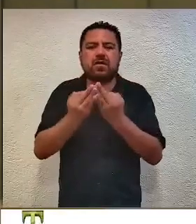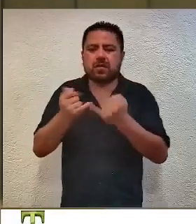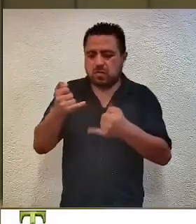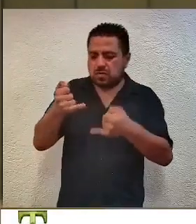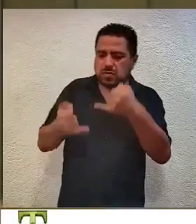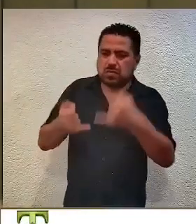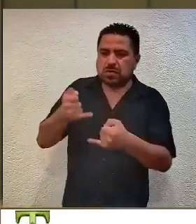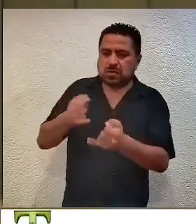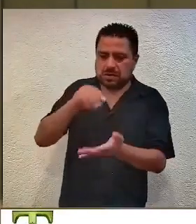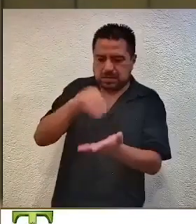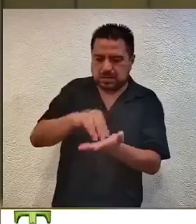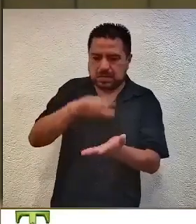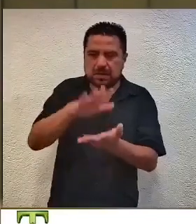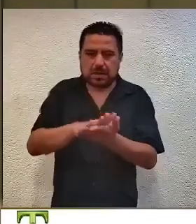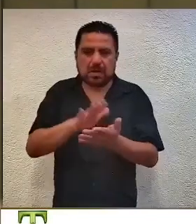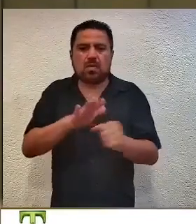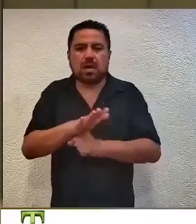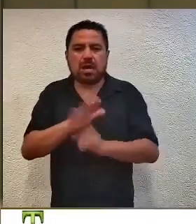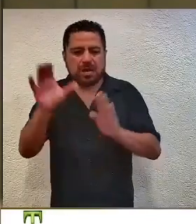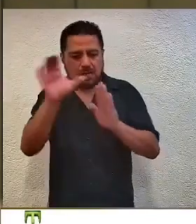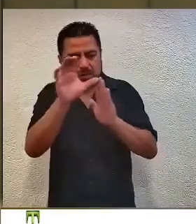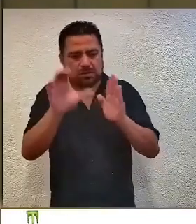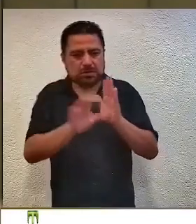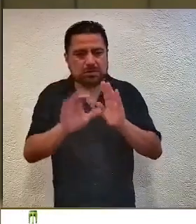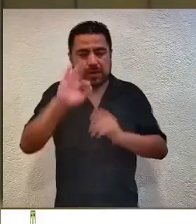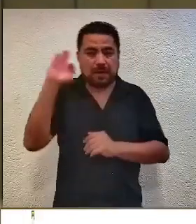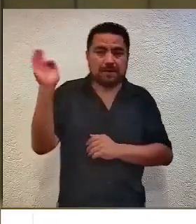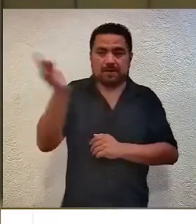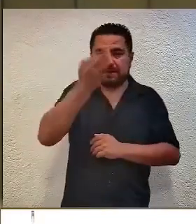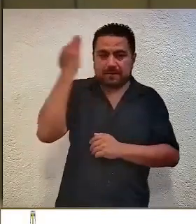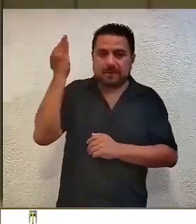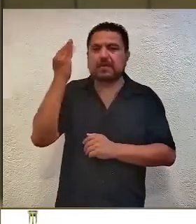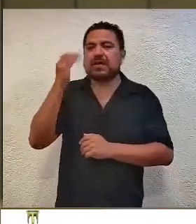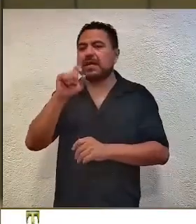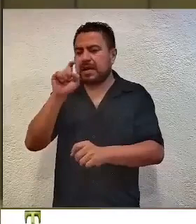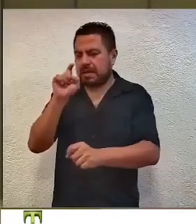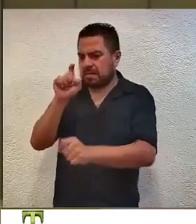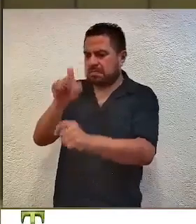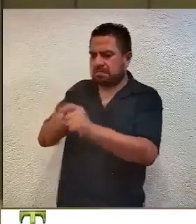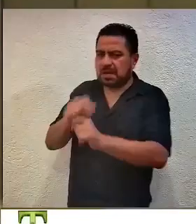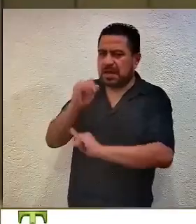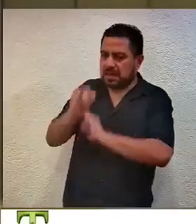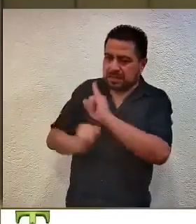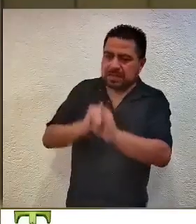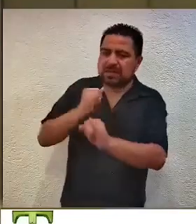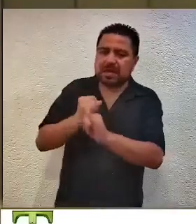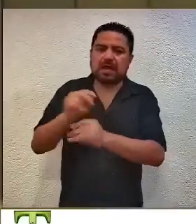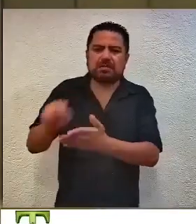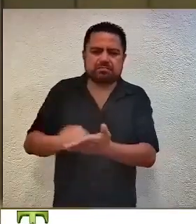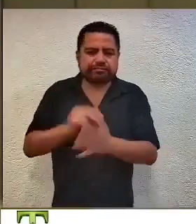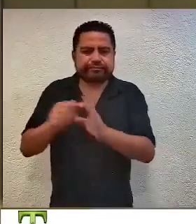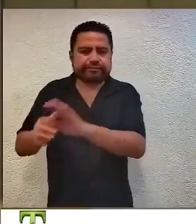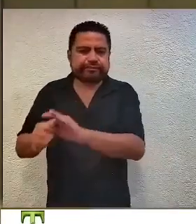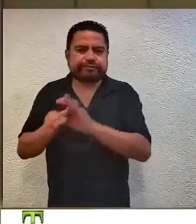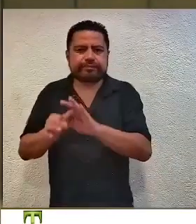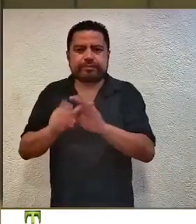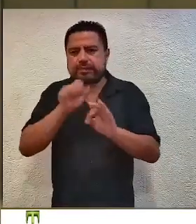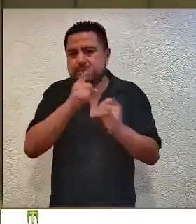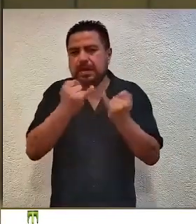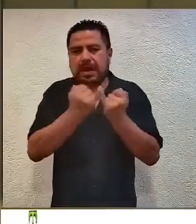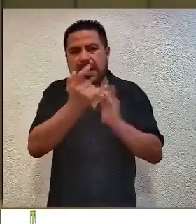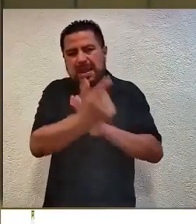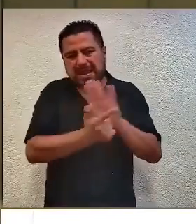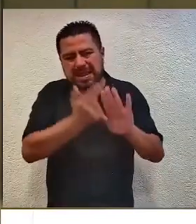jurídicos establecidos en la Constitución Federal, los tratados internacionales, los convenios y las leyes